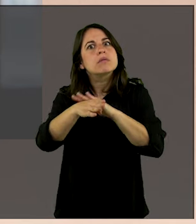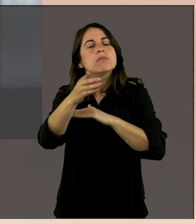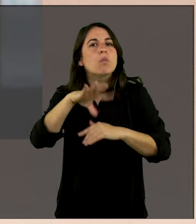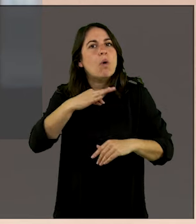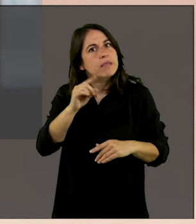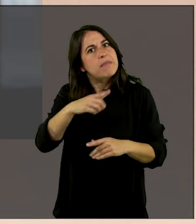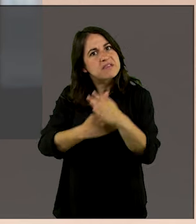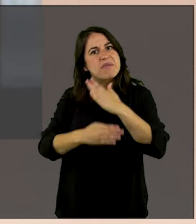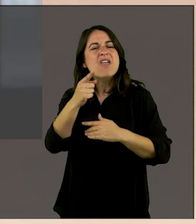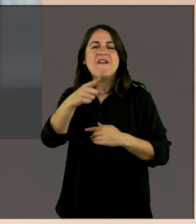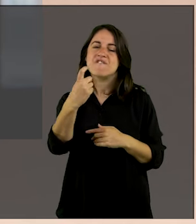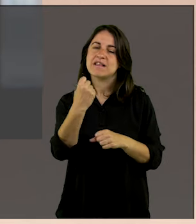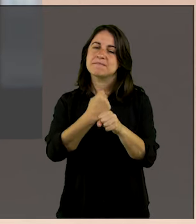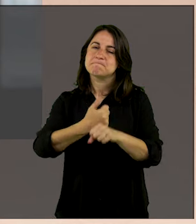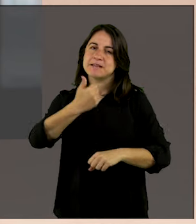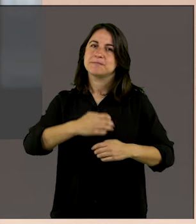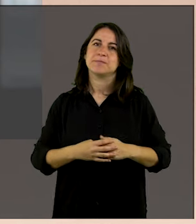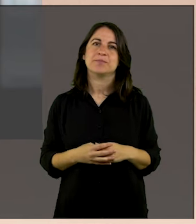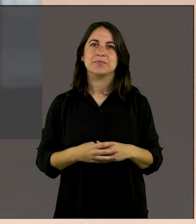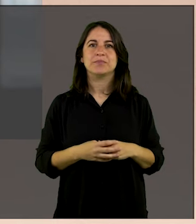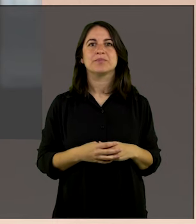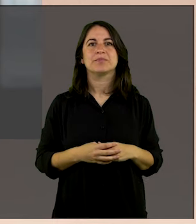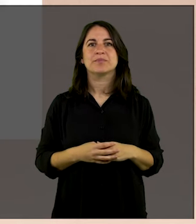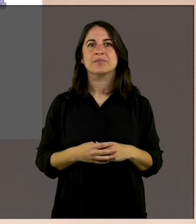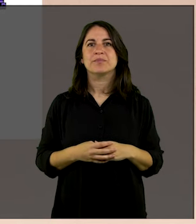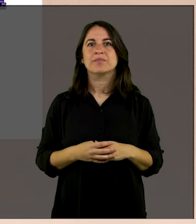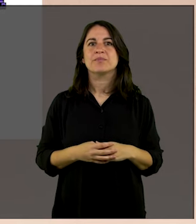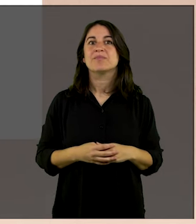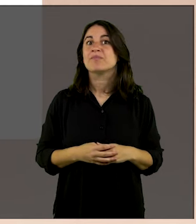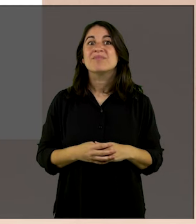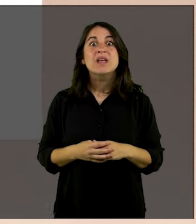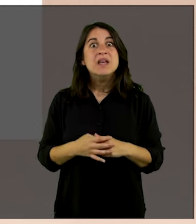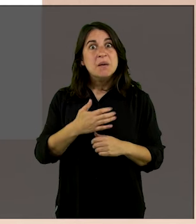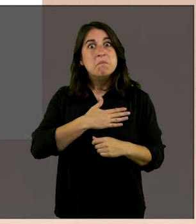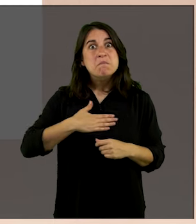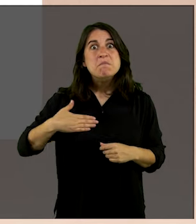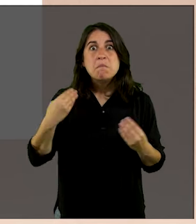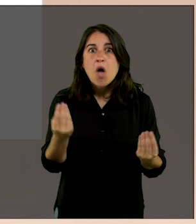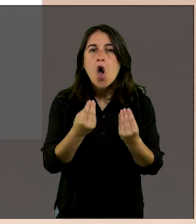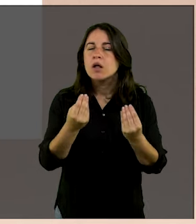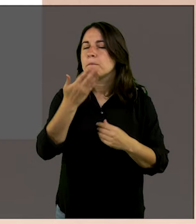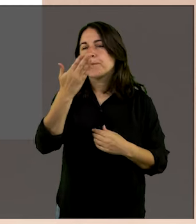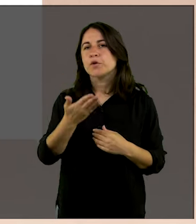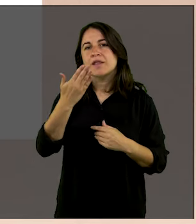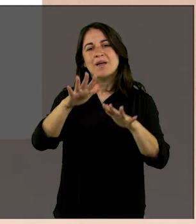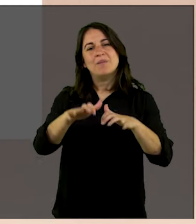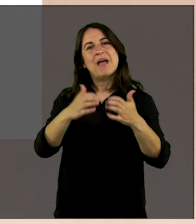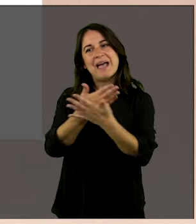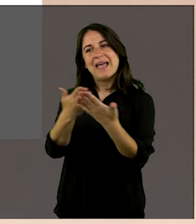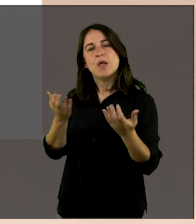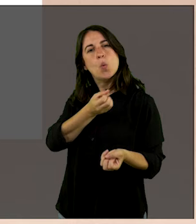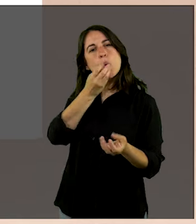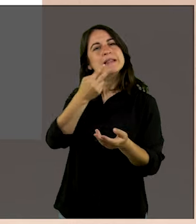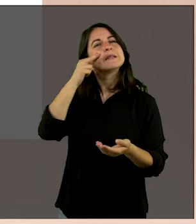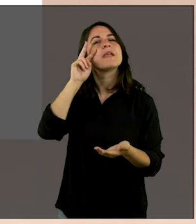Y creo que es ahí donde todavía falta mucho trabajo por hacer. Para mejorar es imprescindible que el público cuente